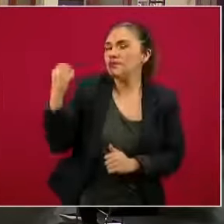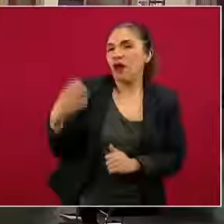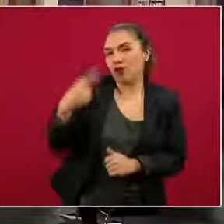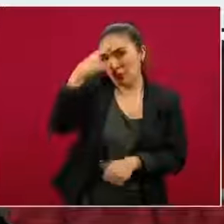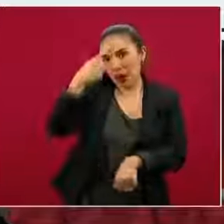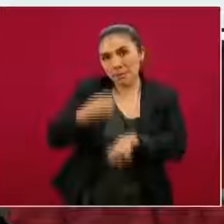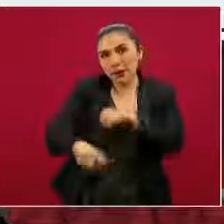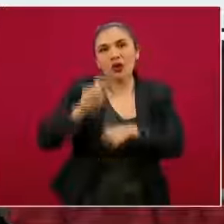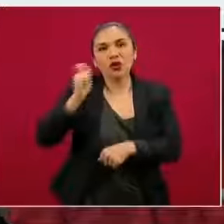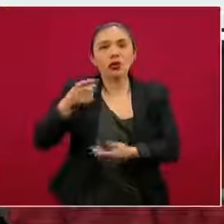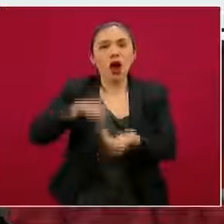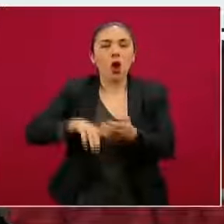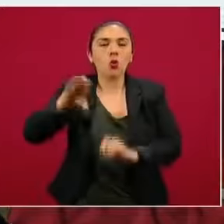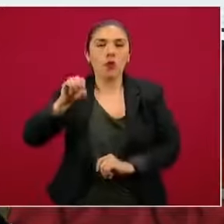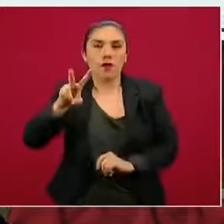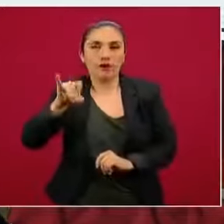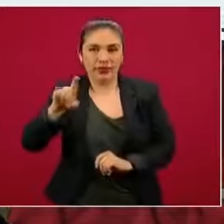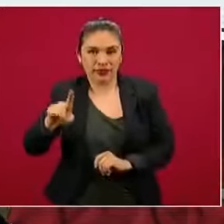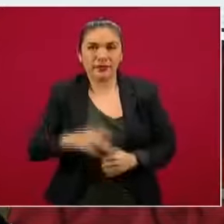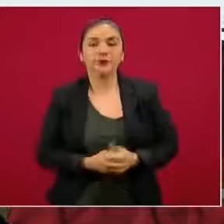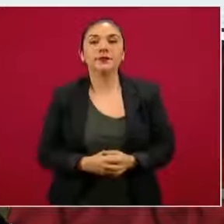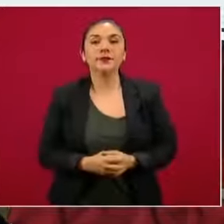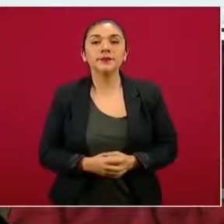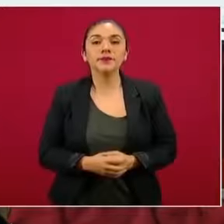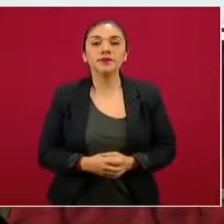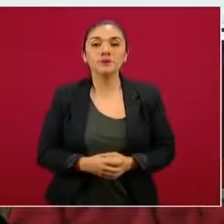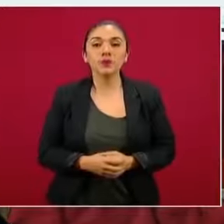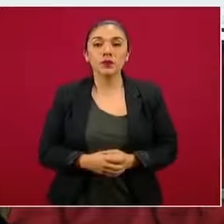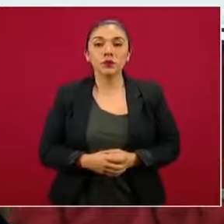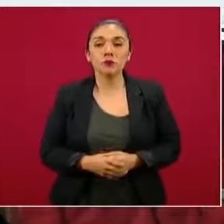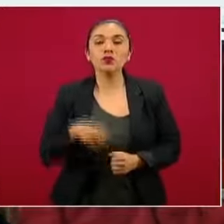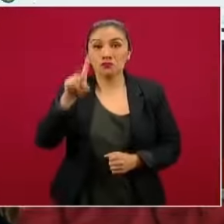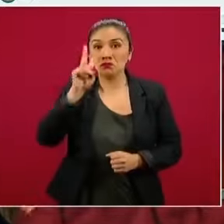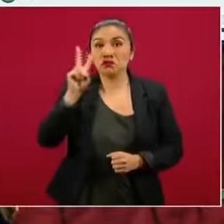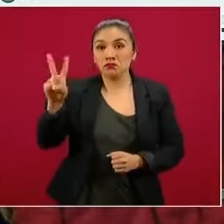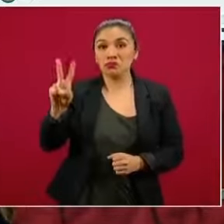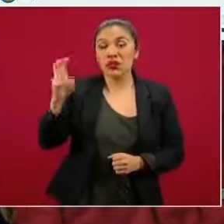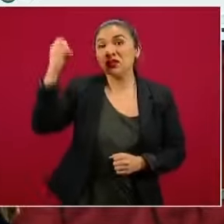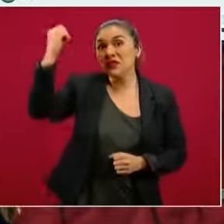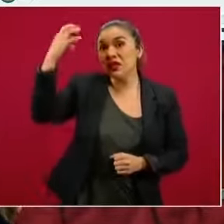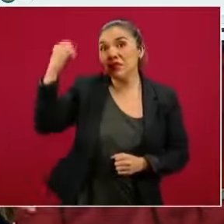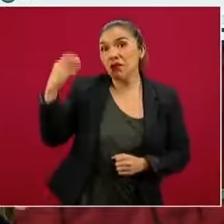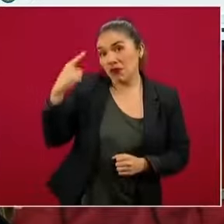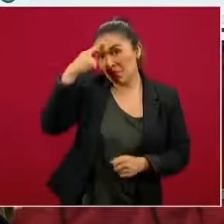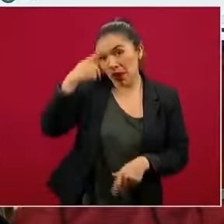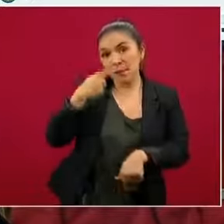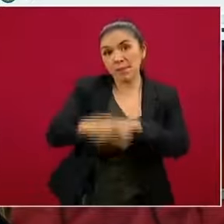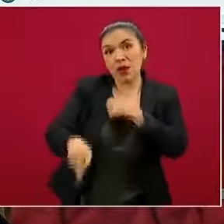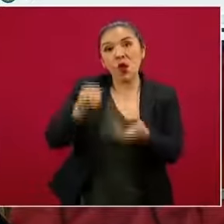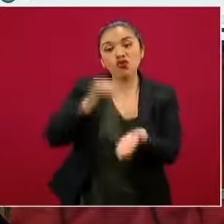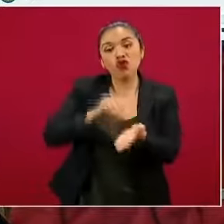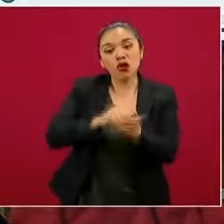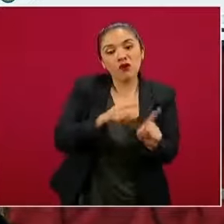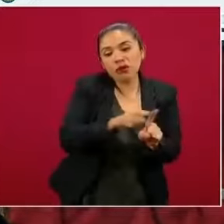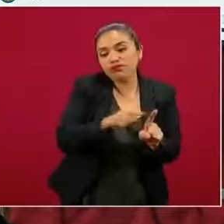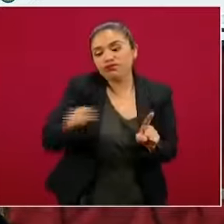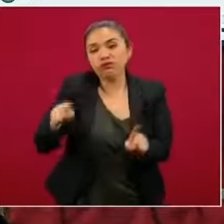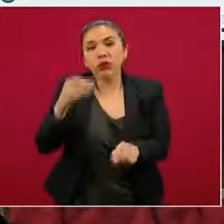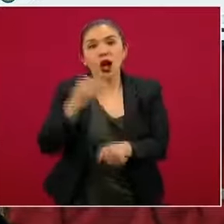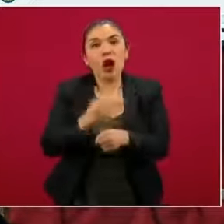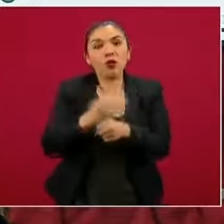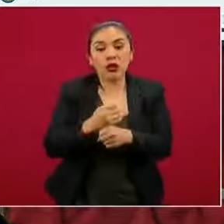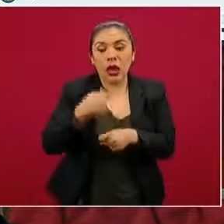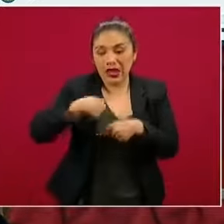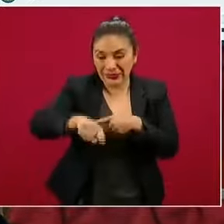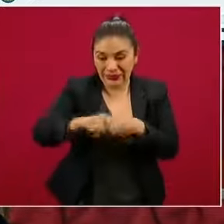COVID. Si pasamos a la siguiente diapositiva, veremos precisamente el semáforo de riesgo COVID vigente para esta y